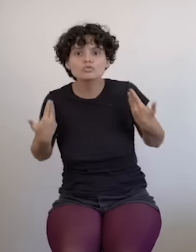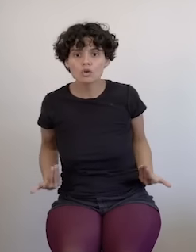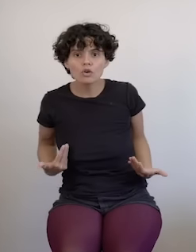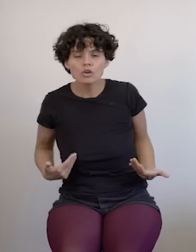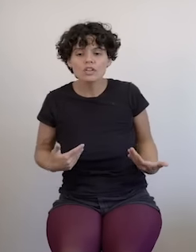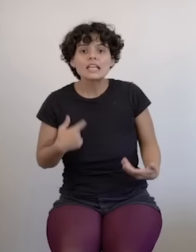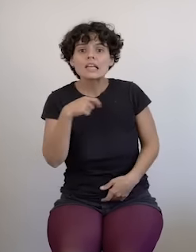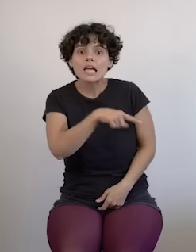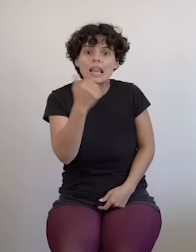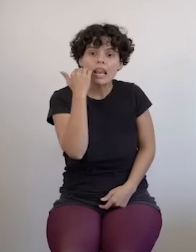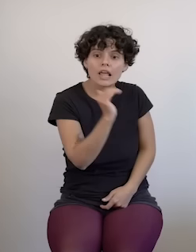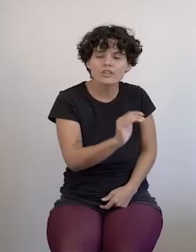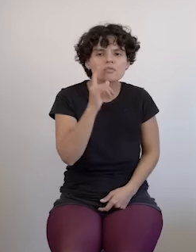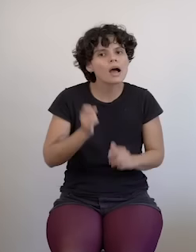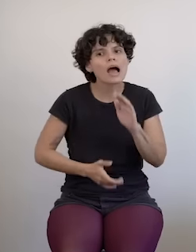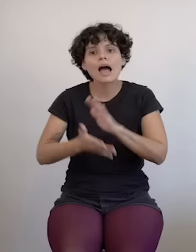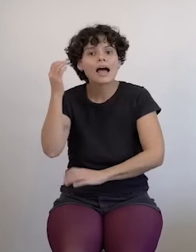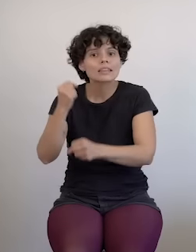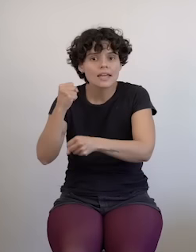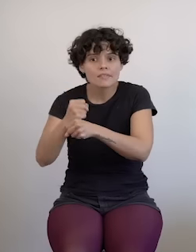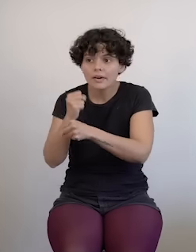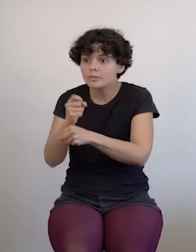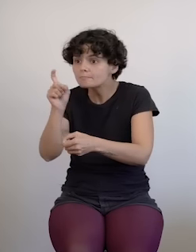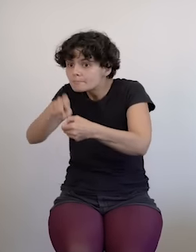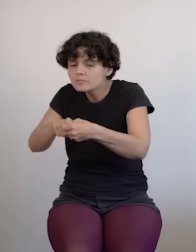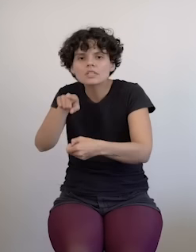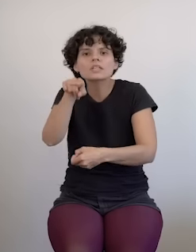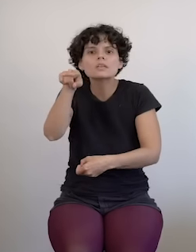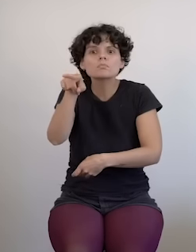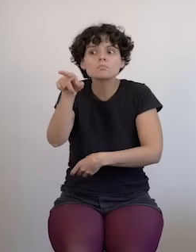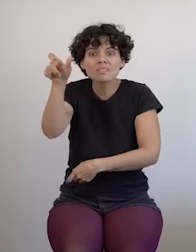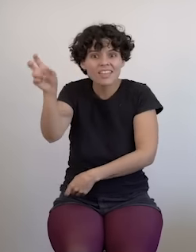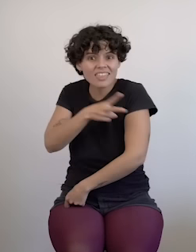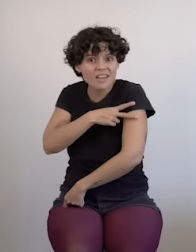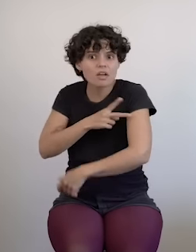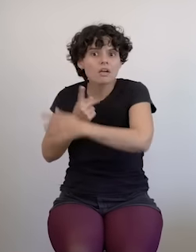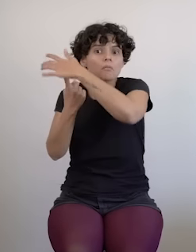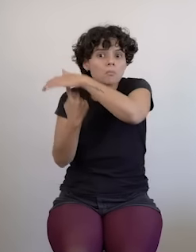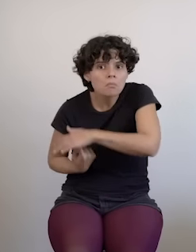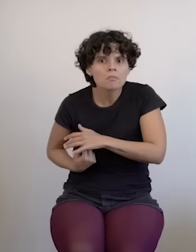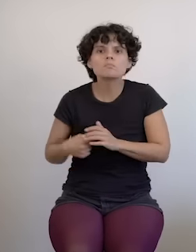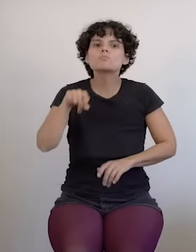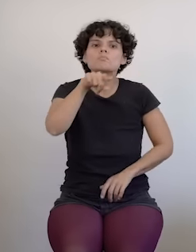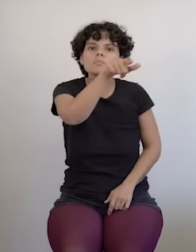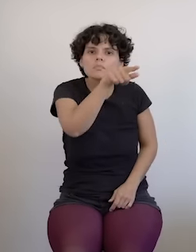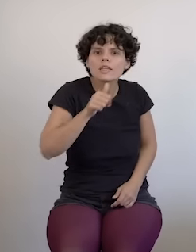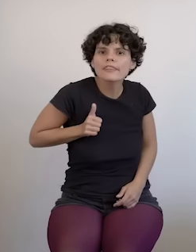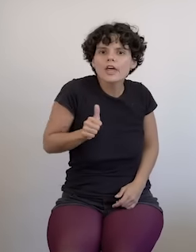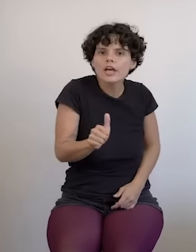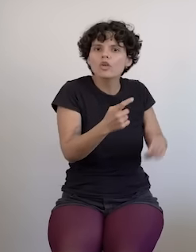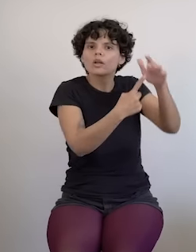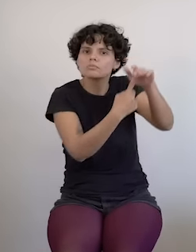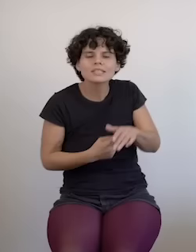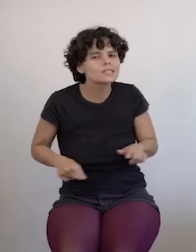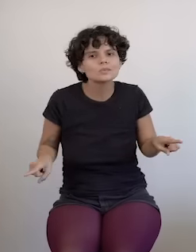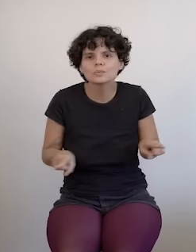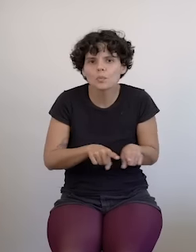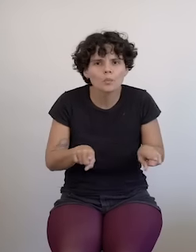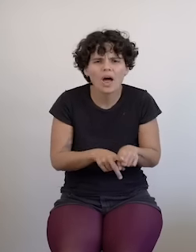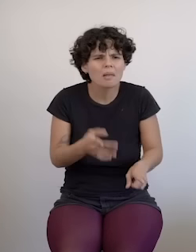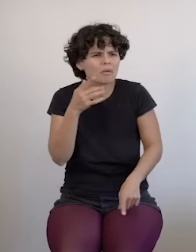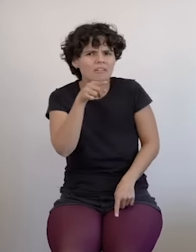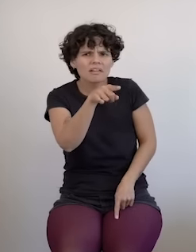más el niño que ya está trabajando voy a ser yo, po. Y yo voy a, ese niño va a llegar a pedir pega y lo van a discriminar como ella lo hizo conmigo. Entonces, ¿por qué están